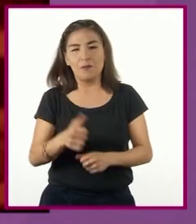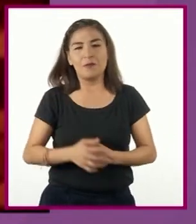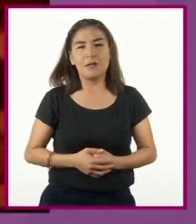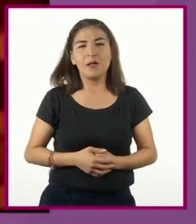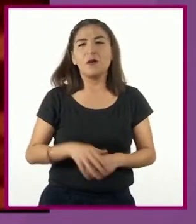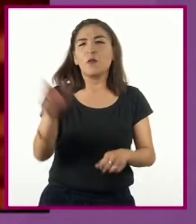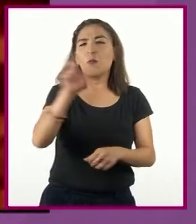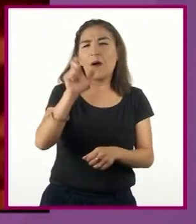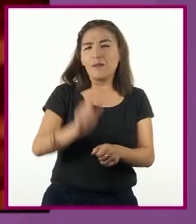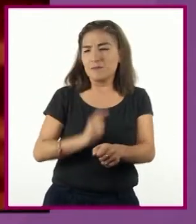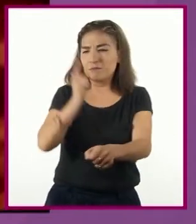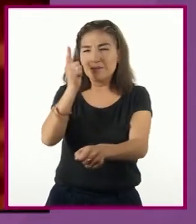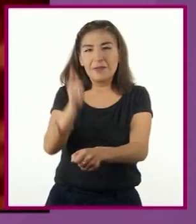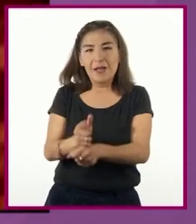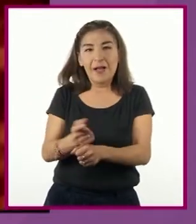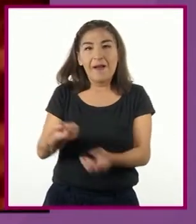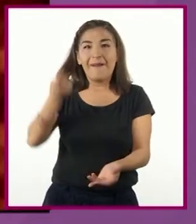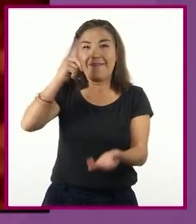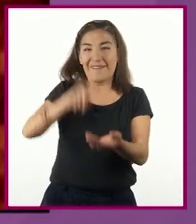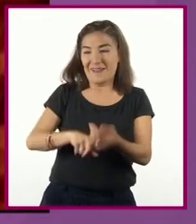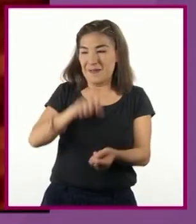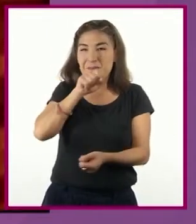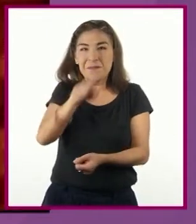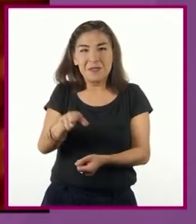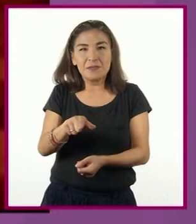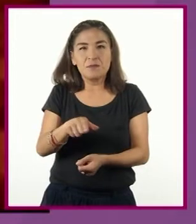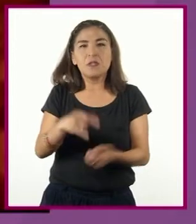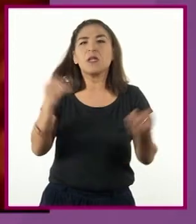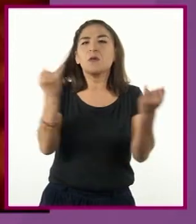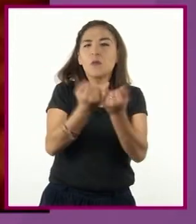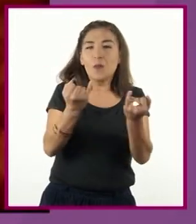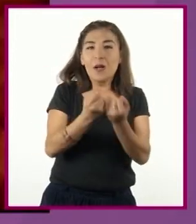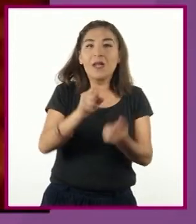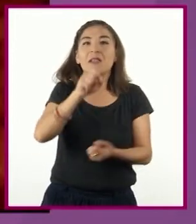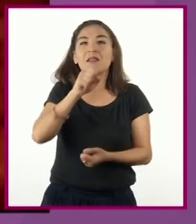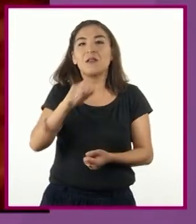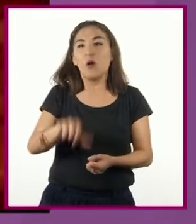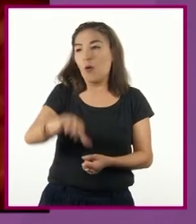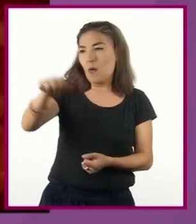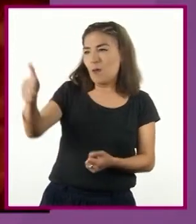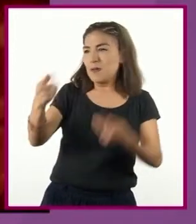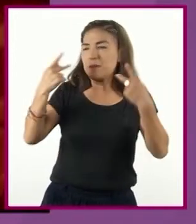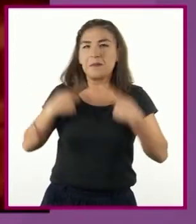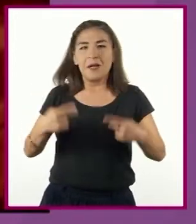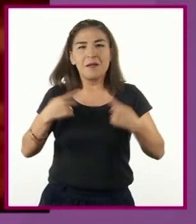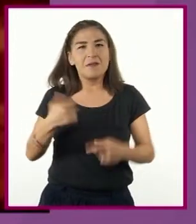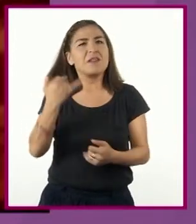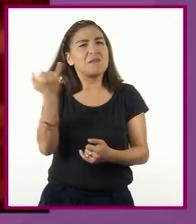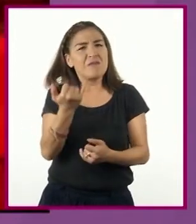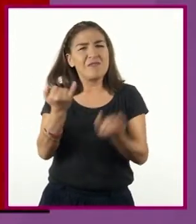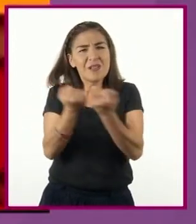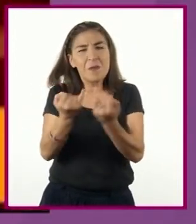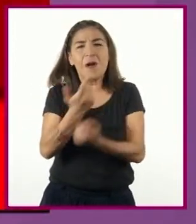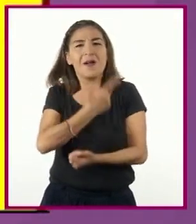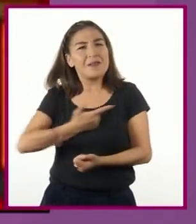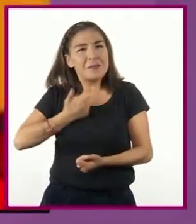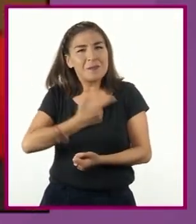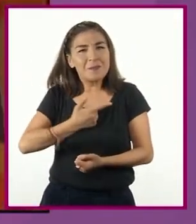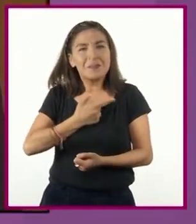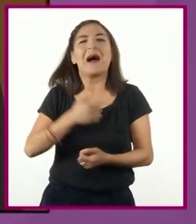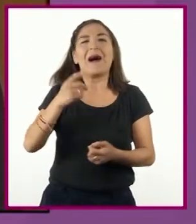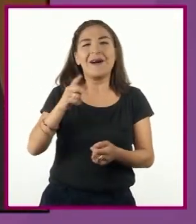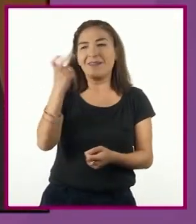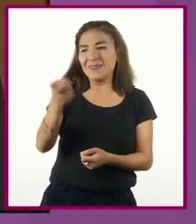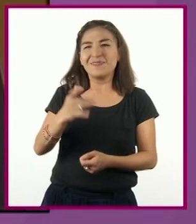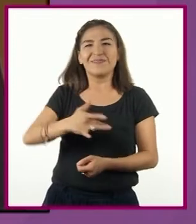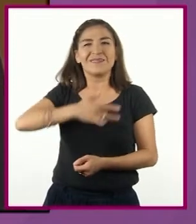damos cuenta que dentro de ese mapa existen símbolos que también para otros son importantes, en ese